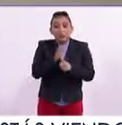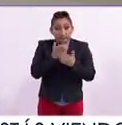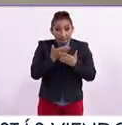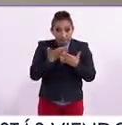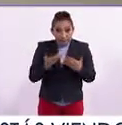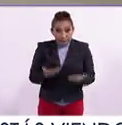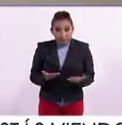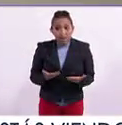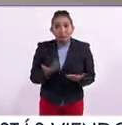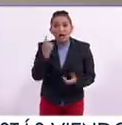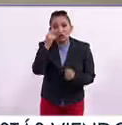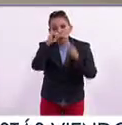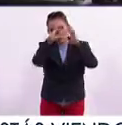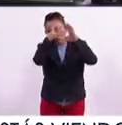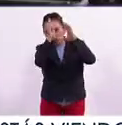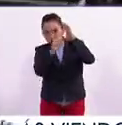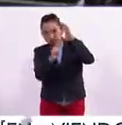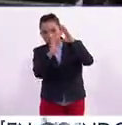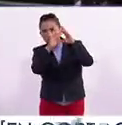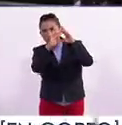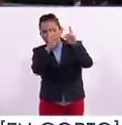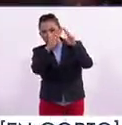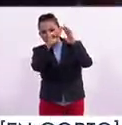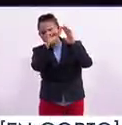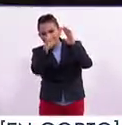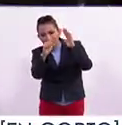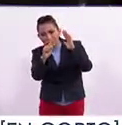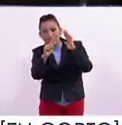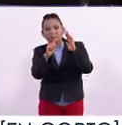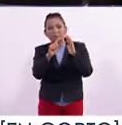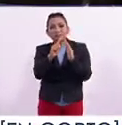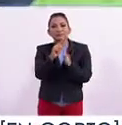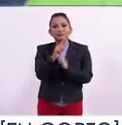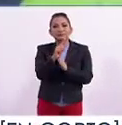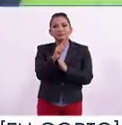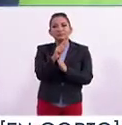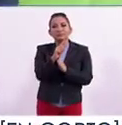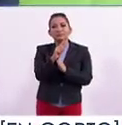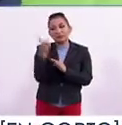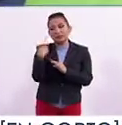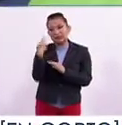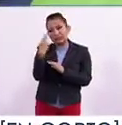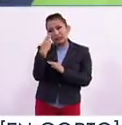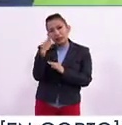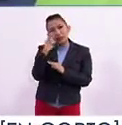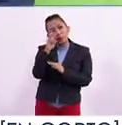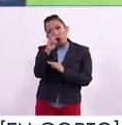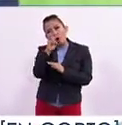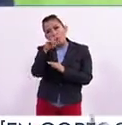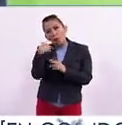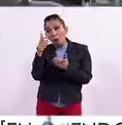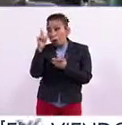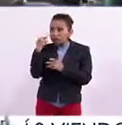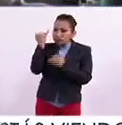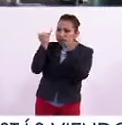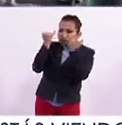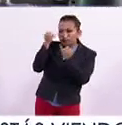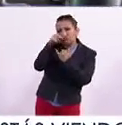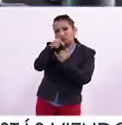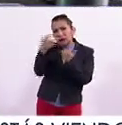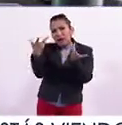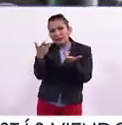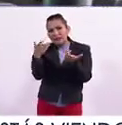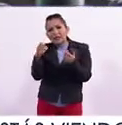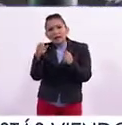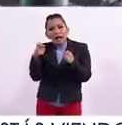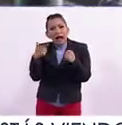grietas, y necesitamos, se está proponiendo hacer algunos